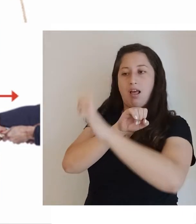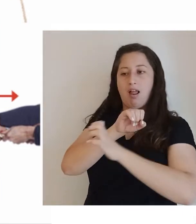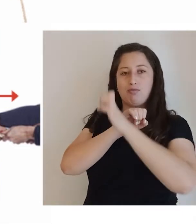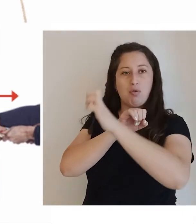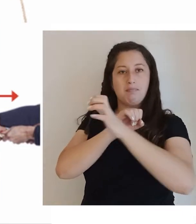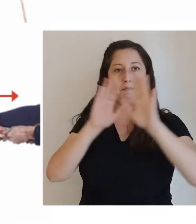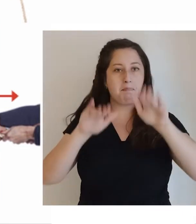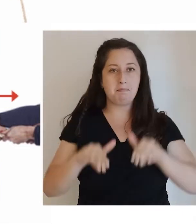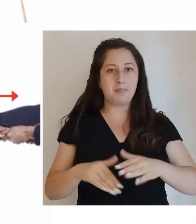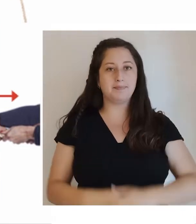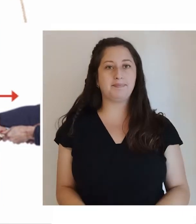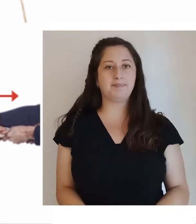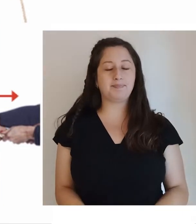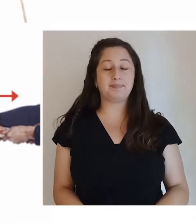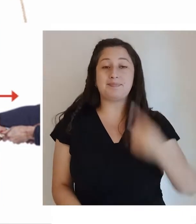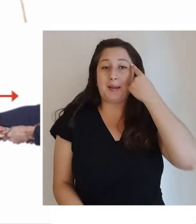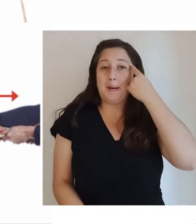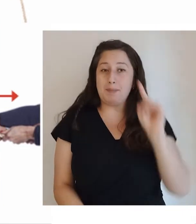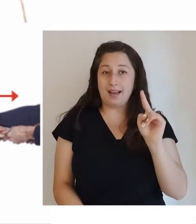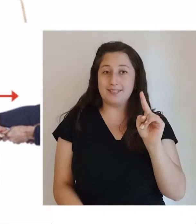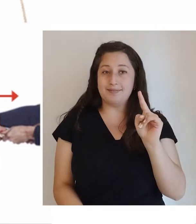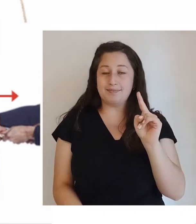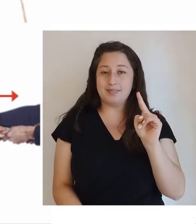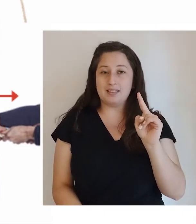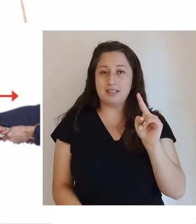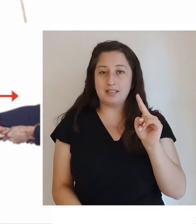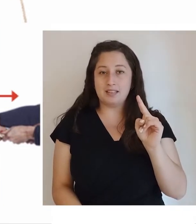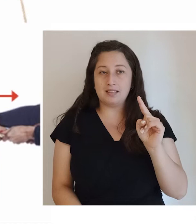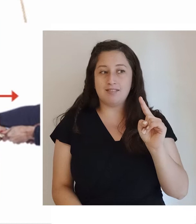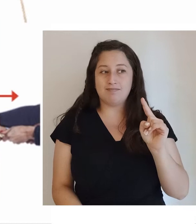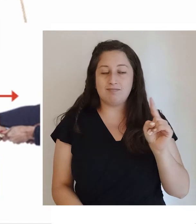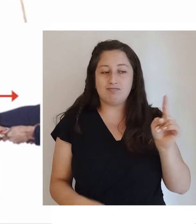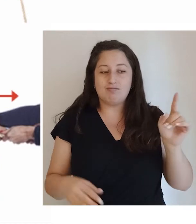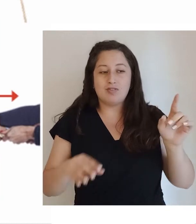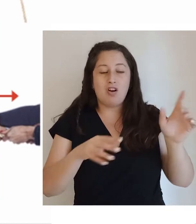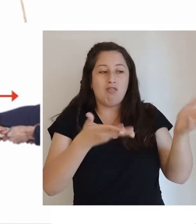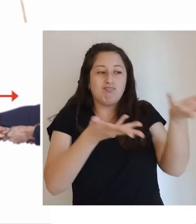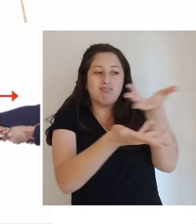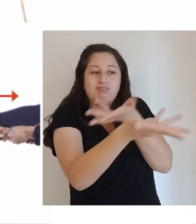compartidos en el enlace, pero en sentidos opuestos.